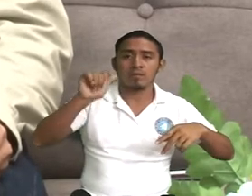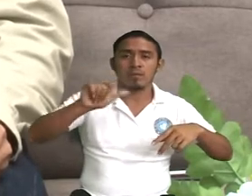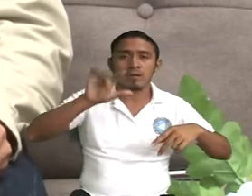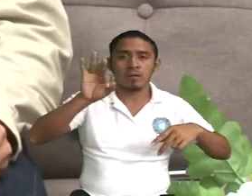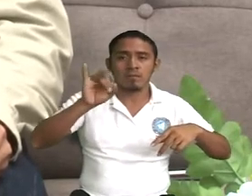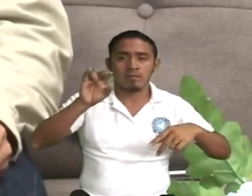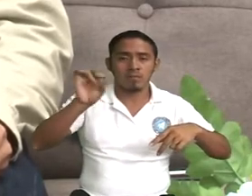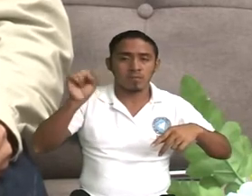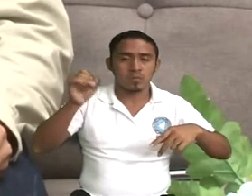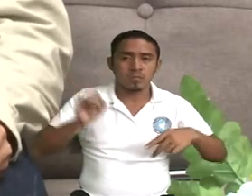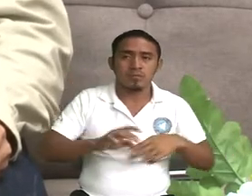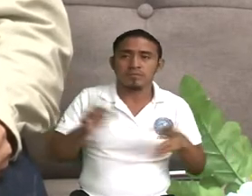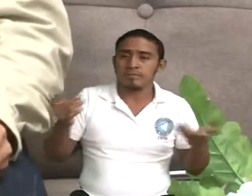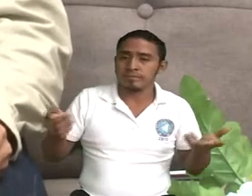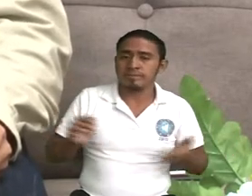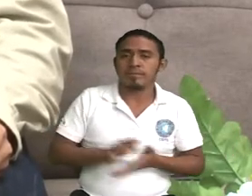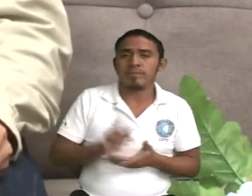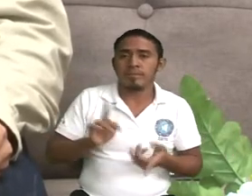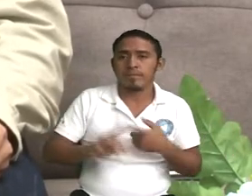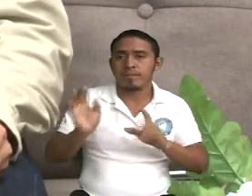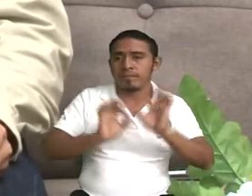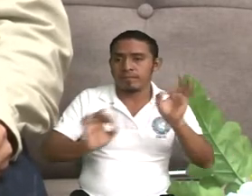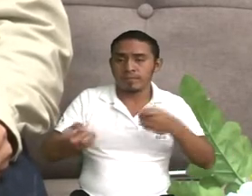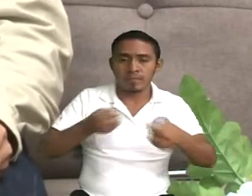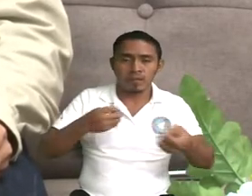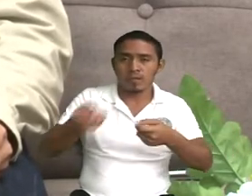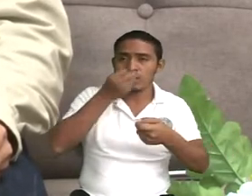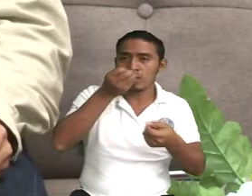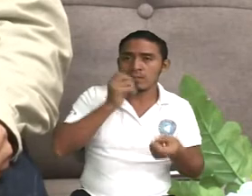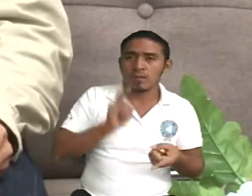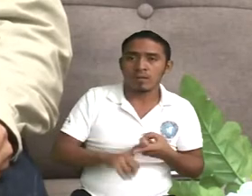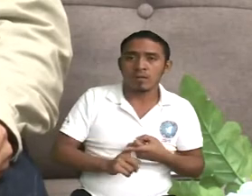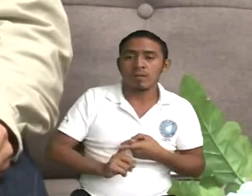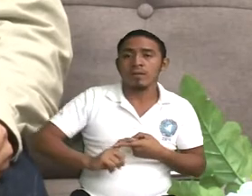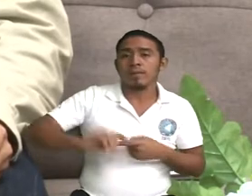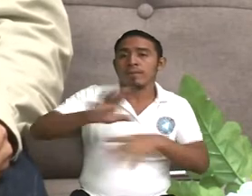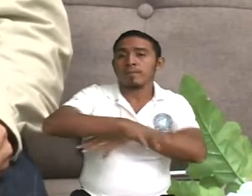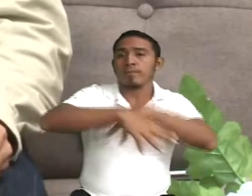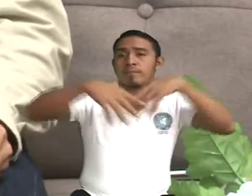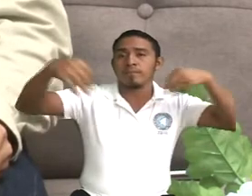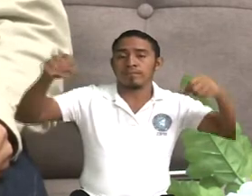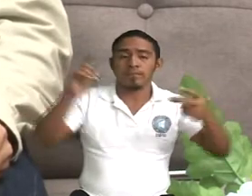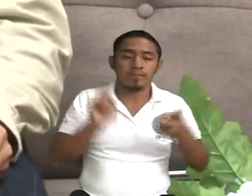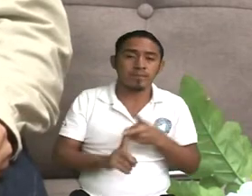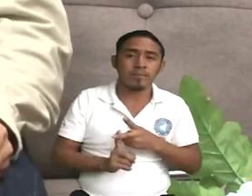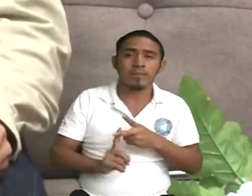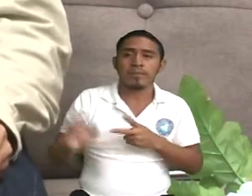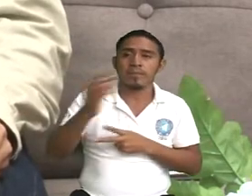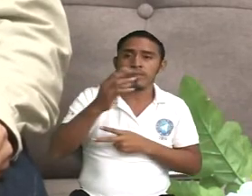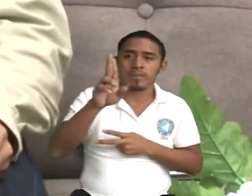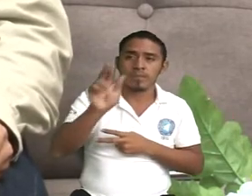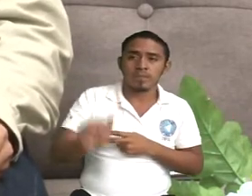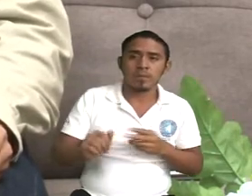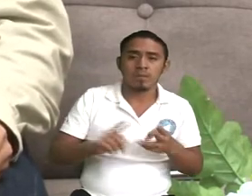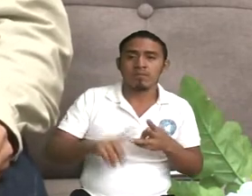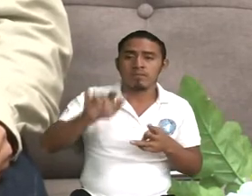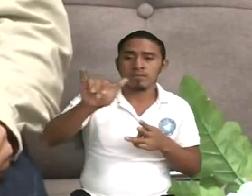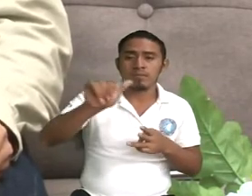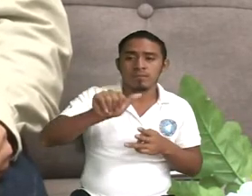Pero tenemos actividad de ferias gastronómicas en Jinotega, en el Cuá, en